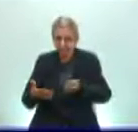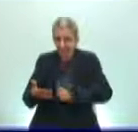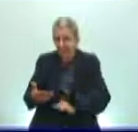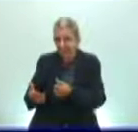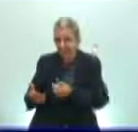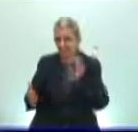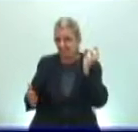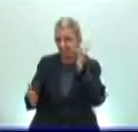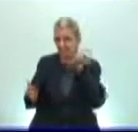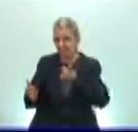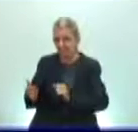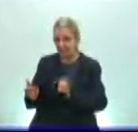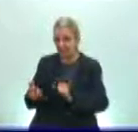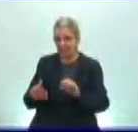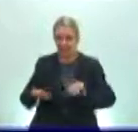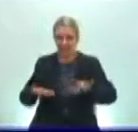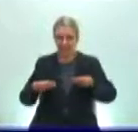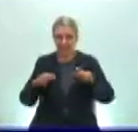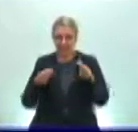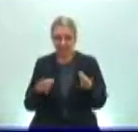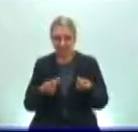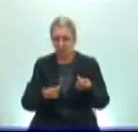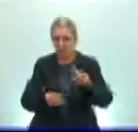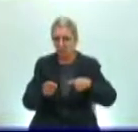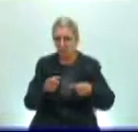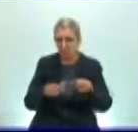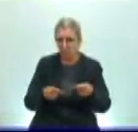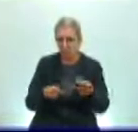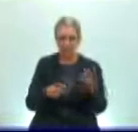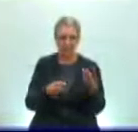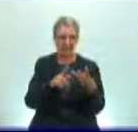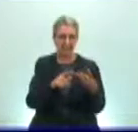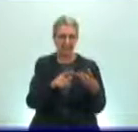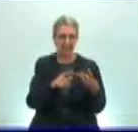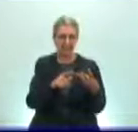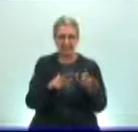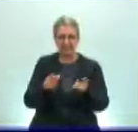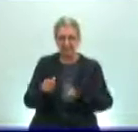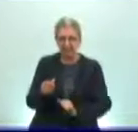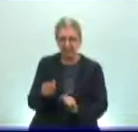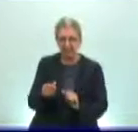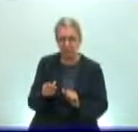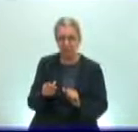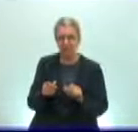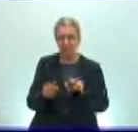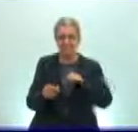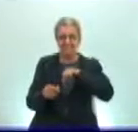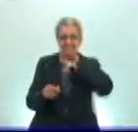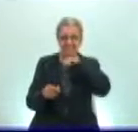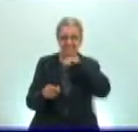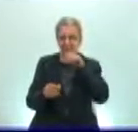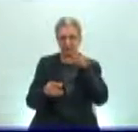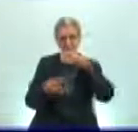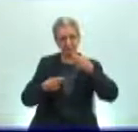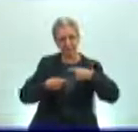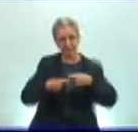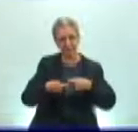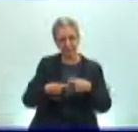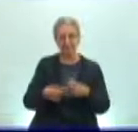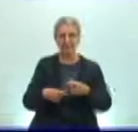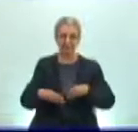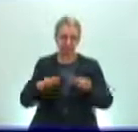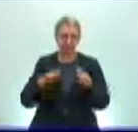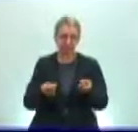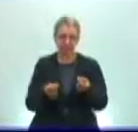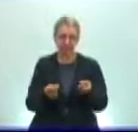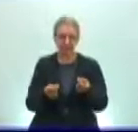para el tercer hijo y suicidios a madres solteras. Y también ocurrieron problemas en la vivienda. Le